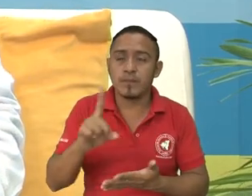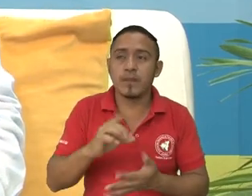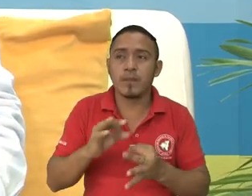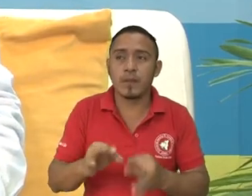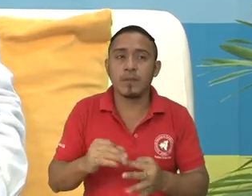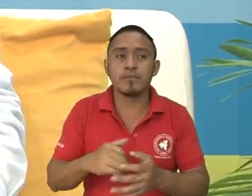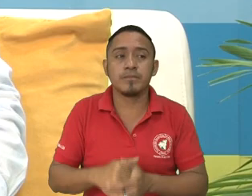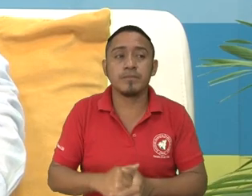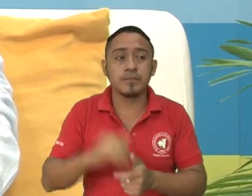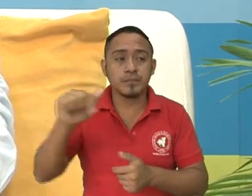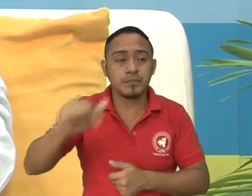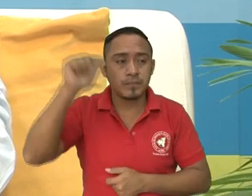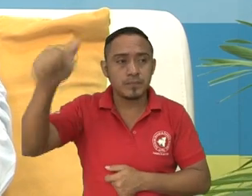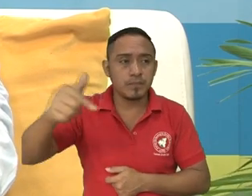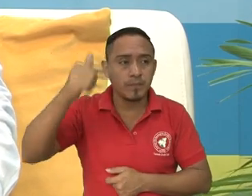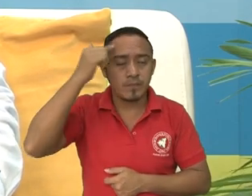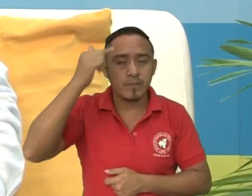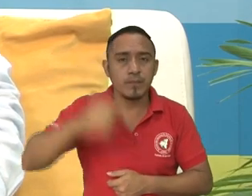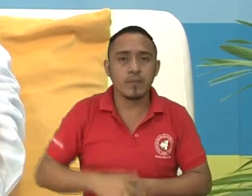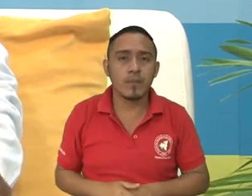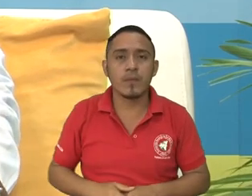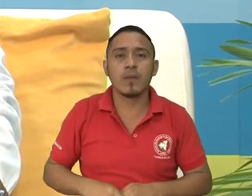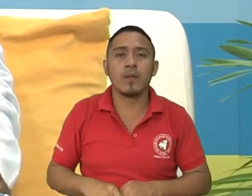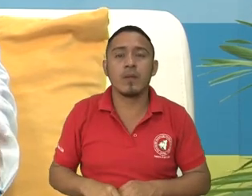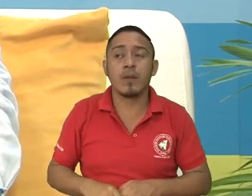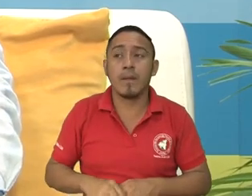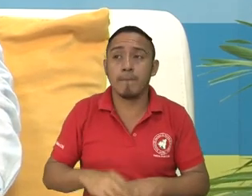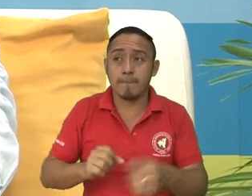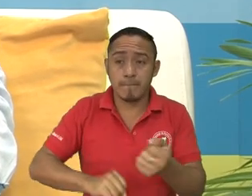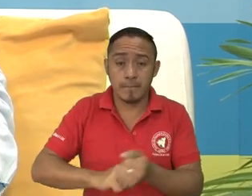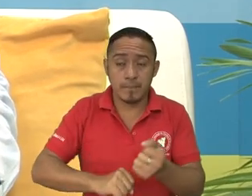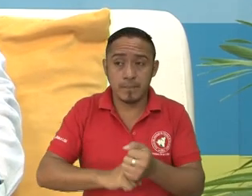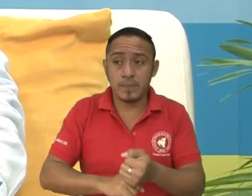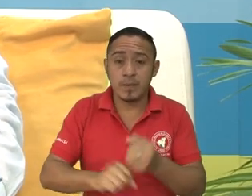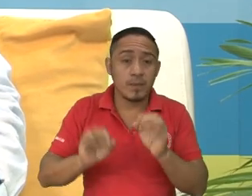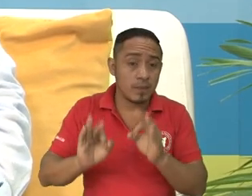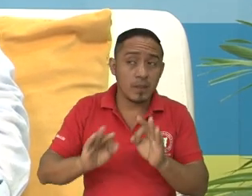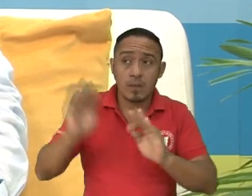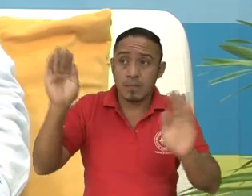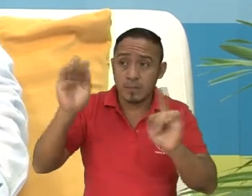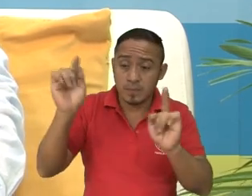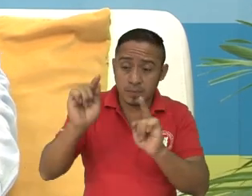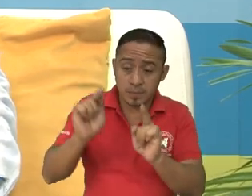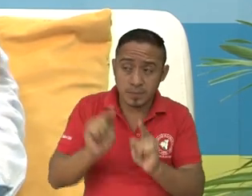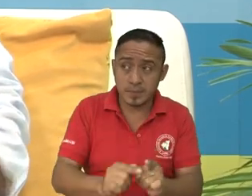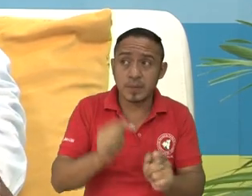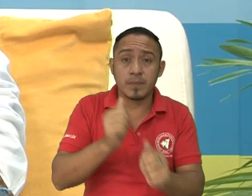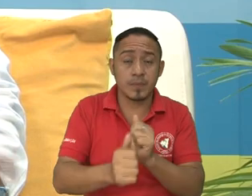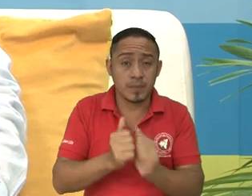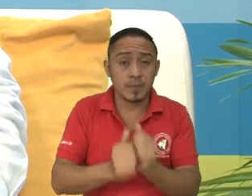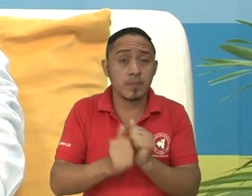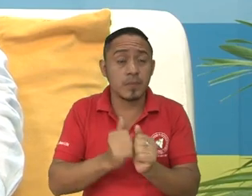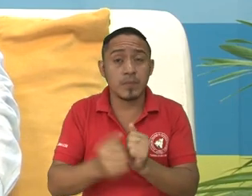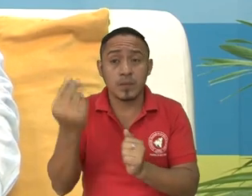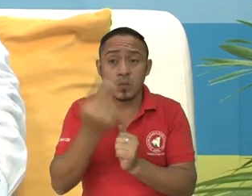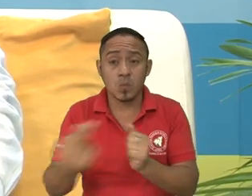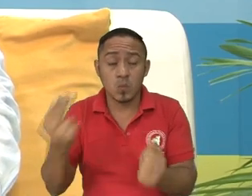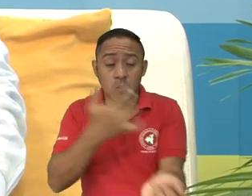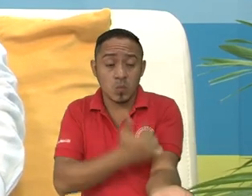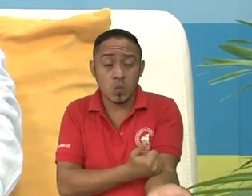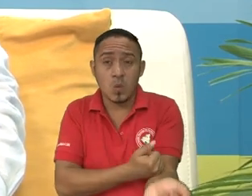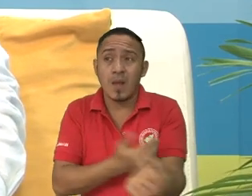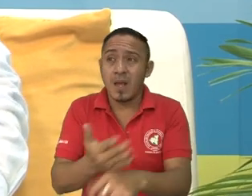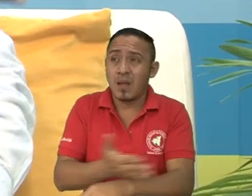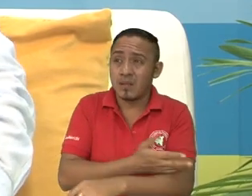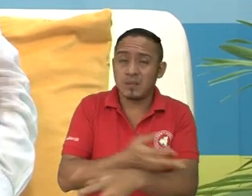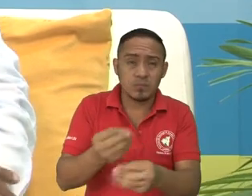con este gobierno y con el apoyo de las autoridades ya ha disminuido un poco ese consumo de droga. Pero sí, antes